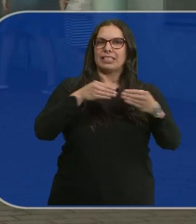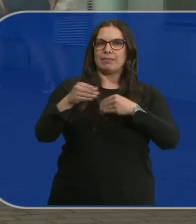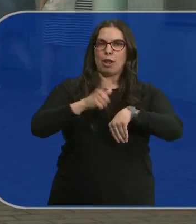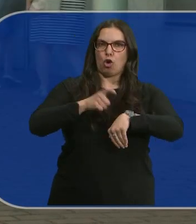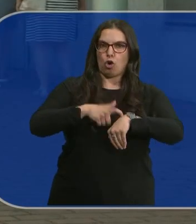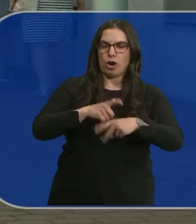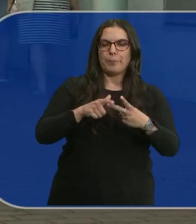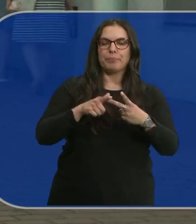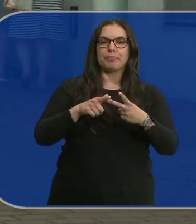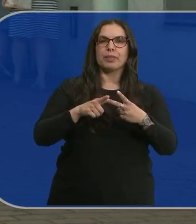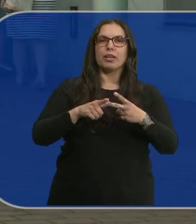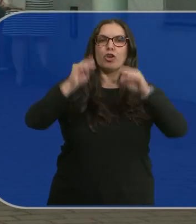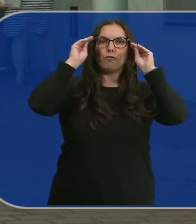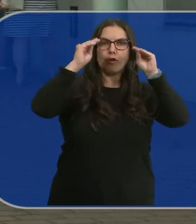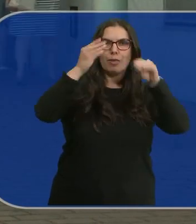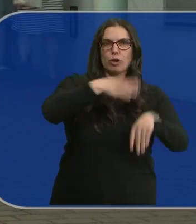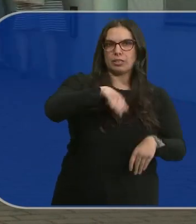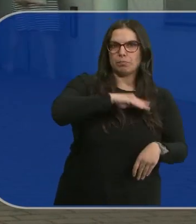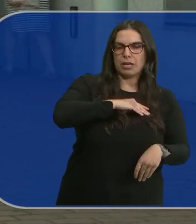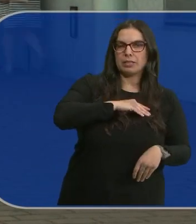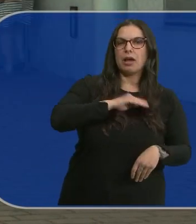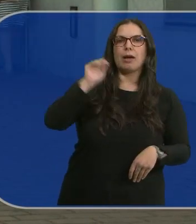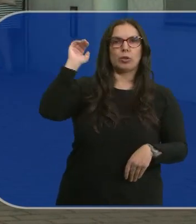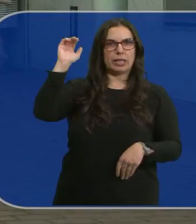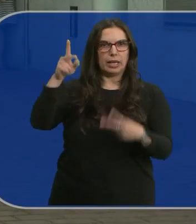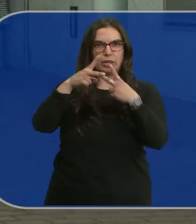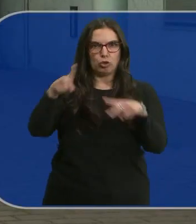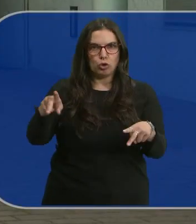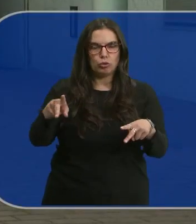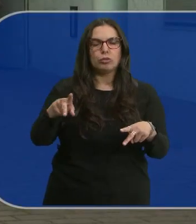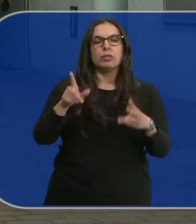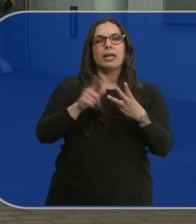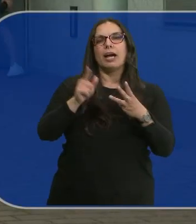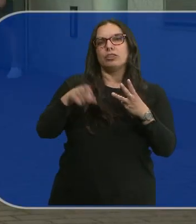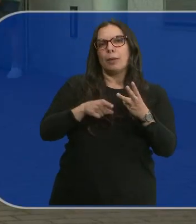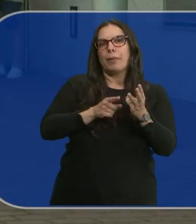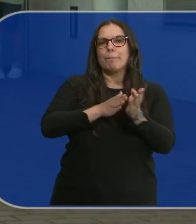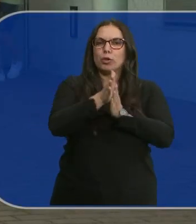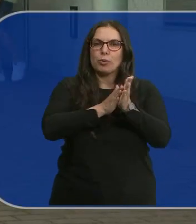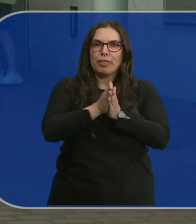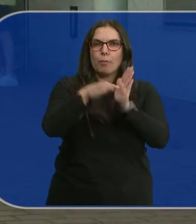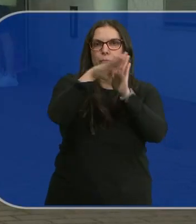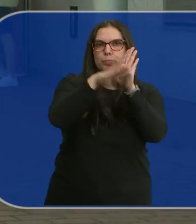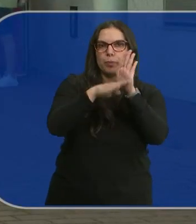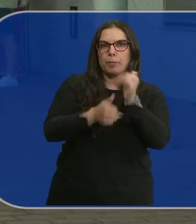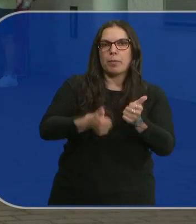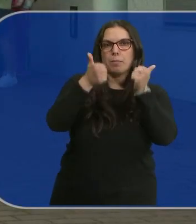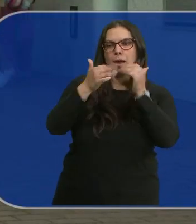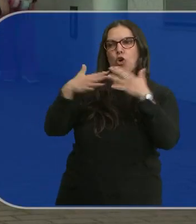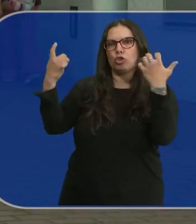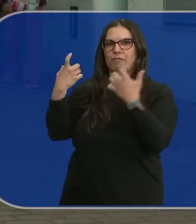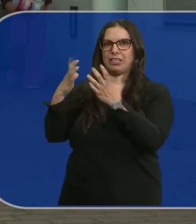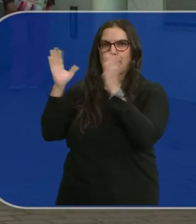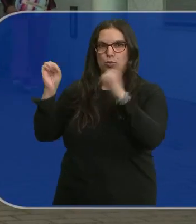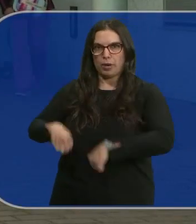horaria, estancias formativas tanto en España como en centros de fuera y otros incentivos que se acuerden en las Cortes